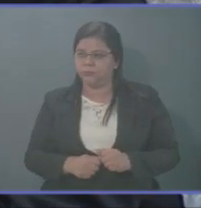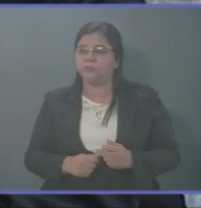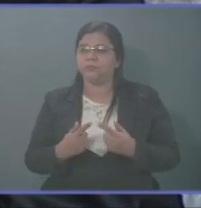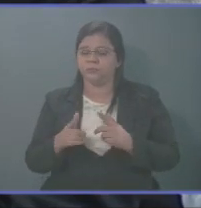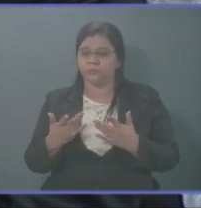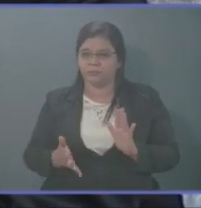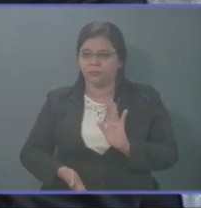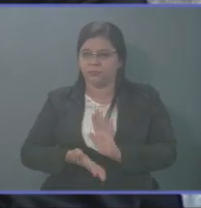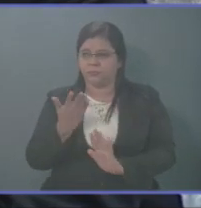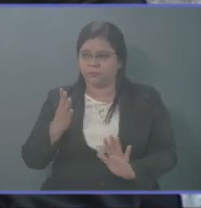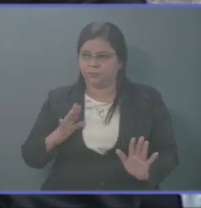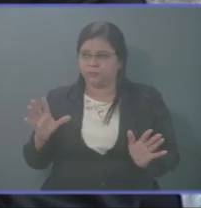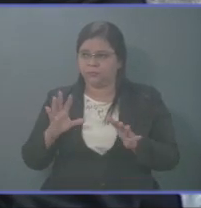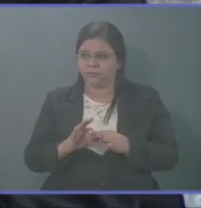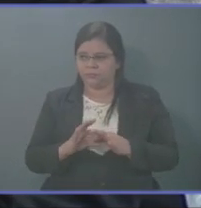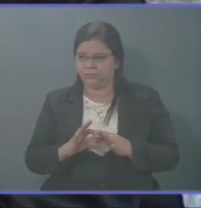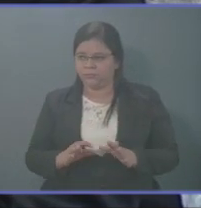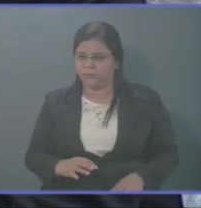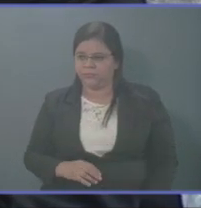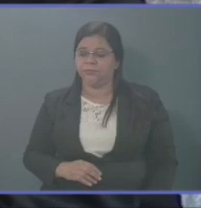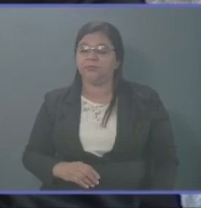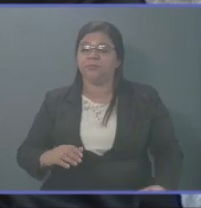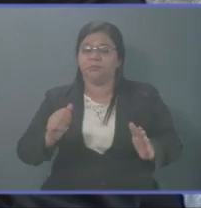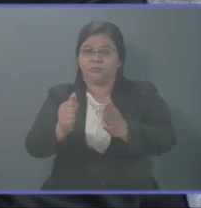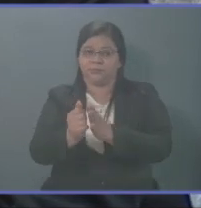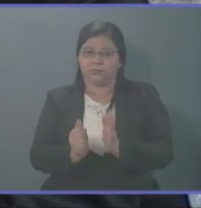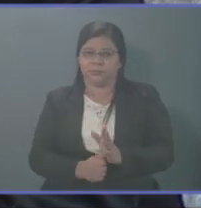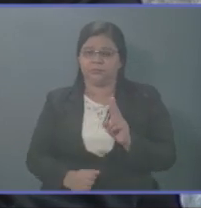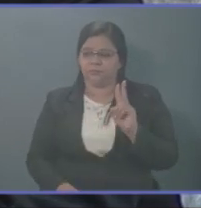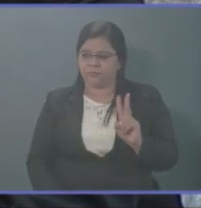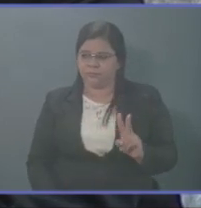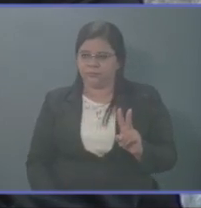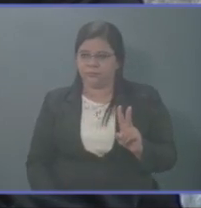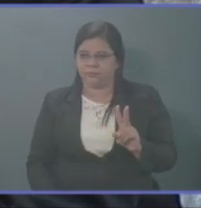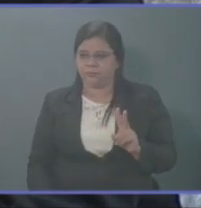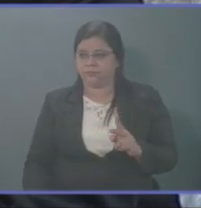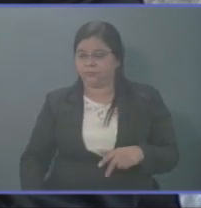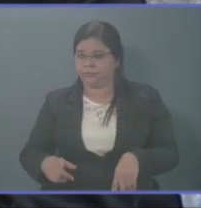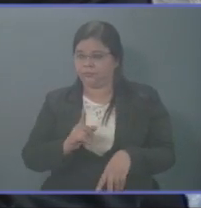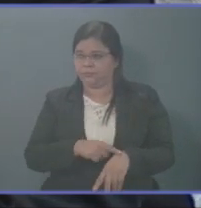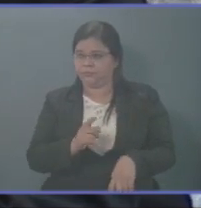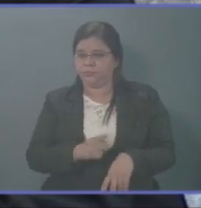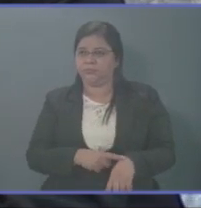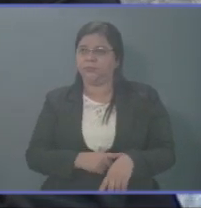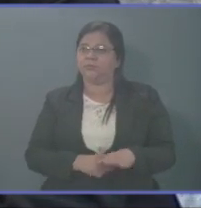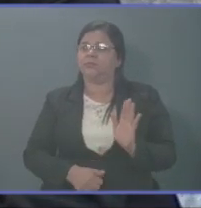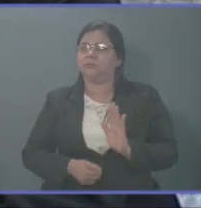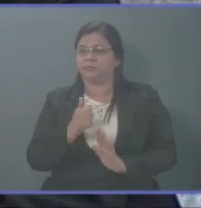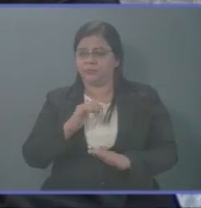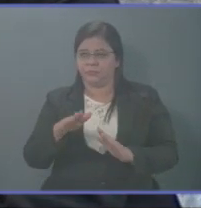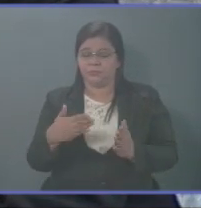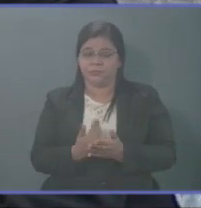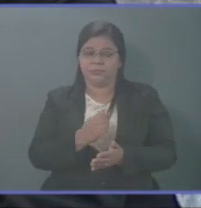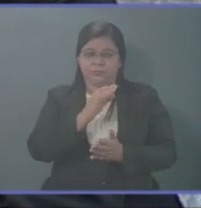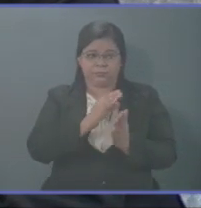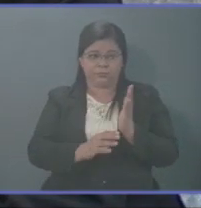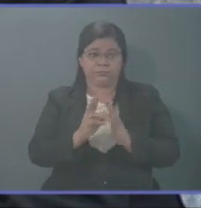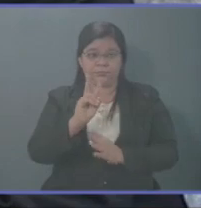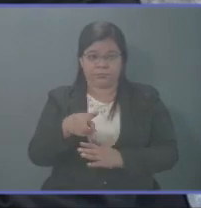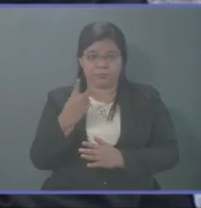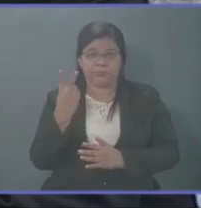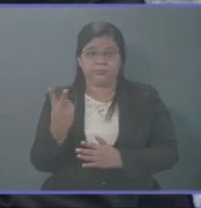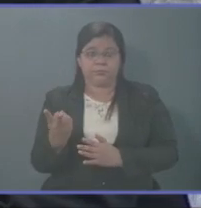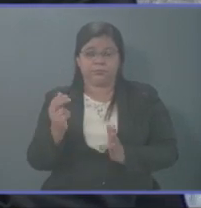mensuales del impuesto sobre la renta. Artículo 12. Prorrógase el plazo que establece el inciso segundo